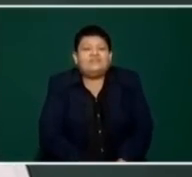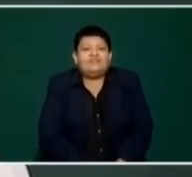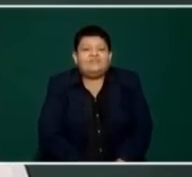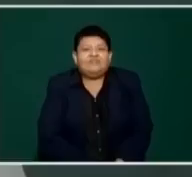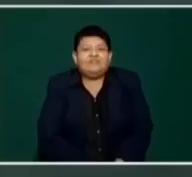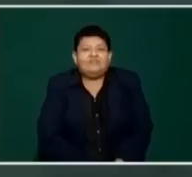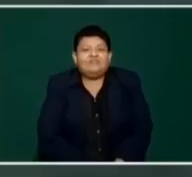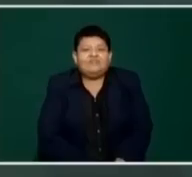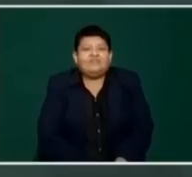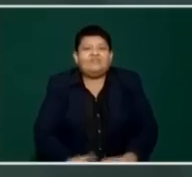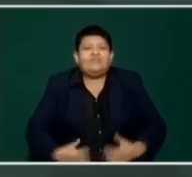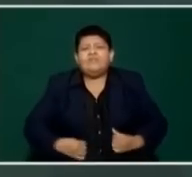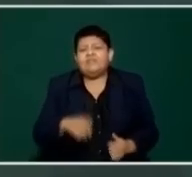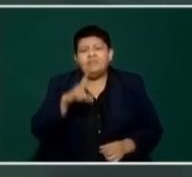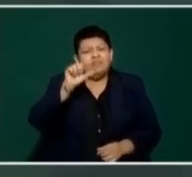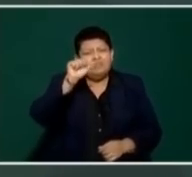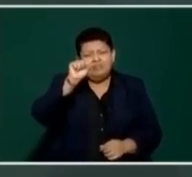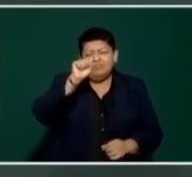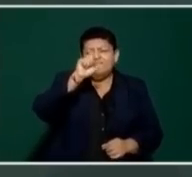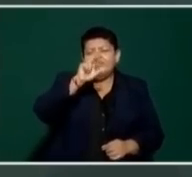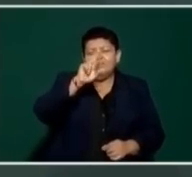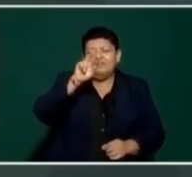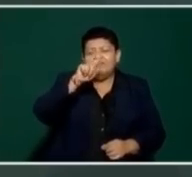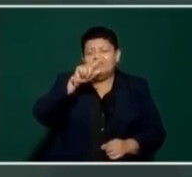Y lo del sargazo